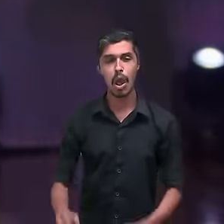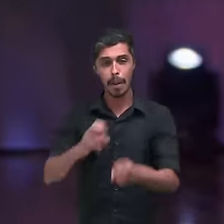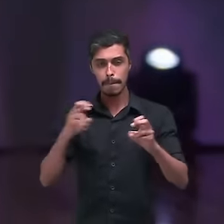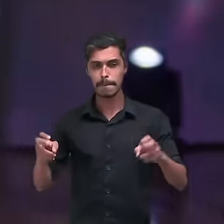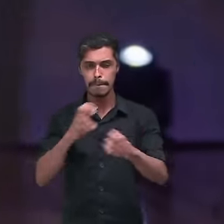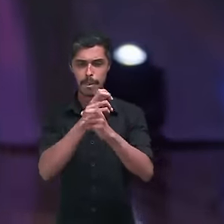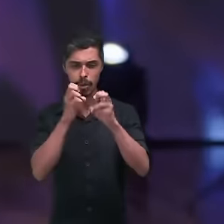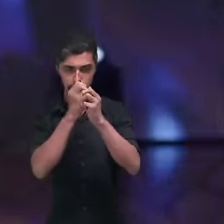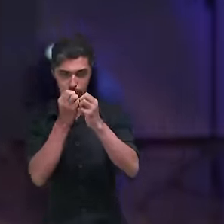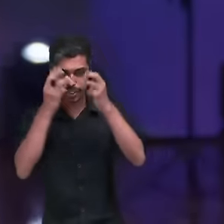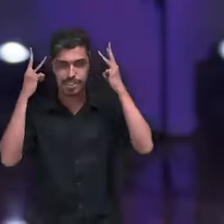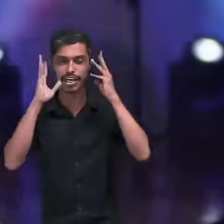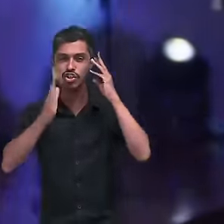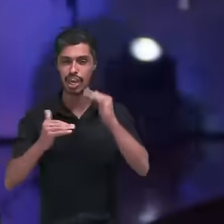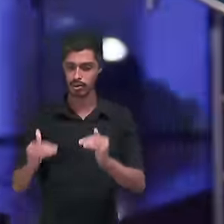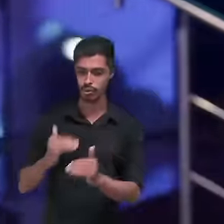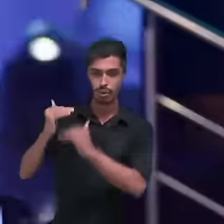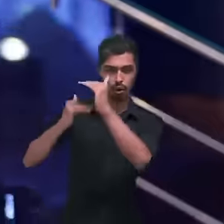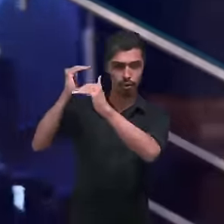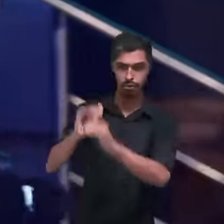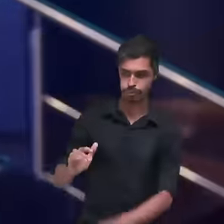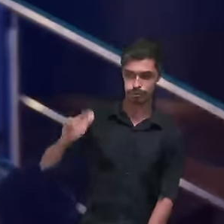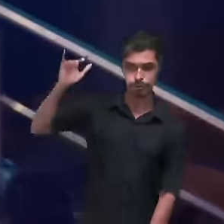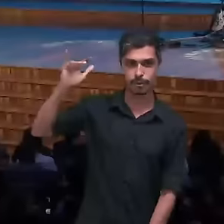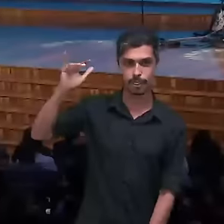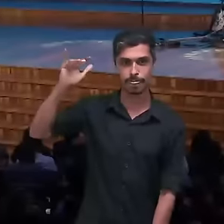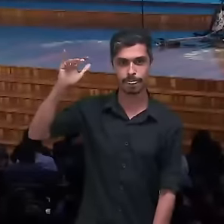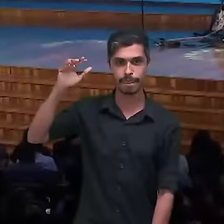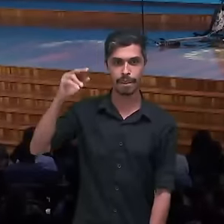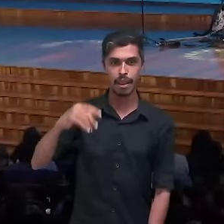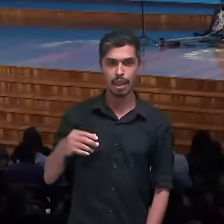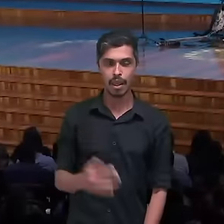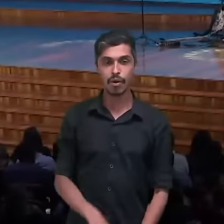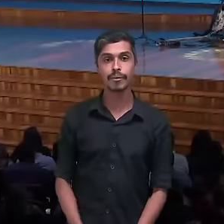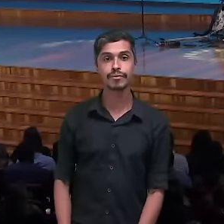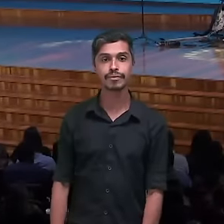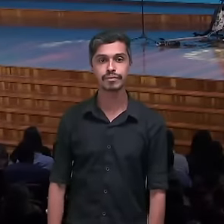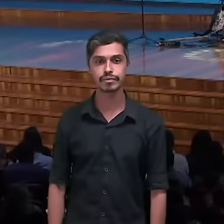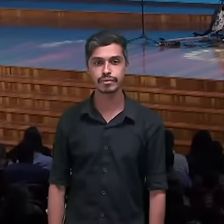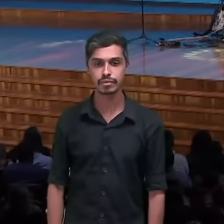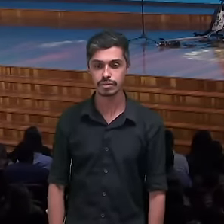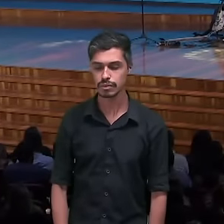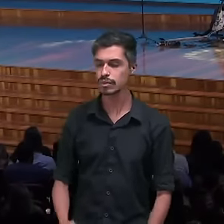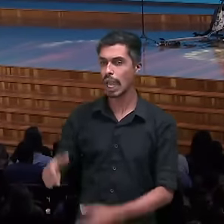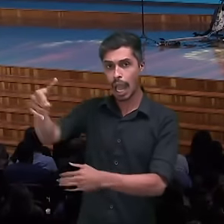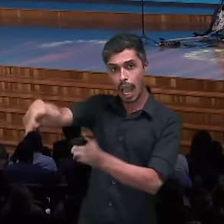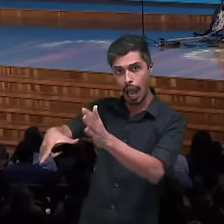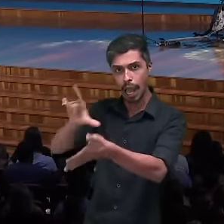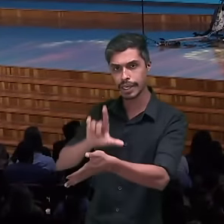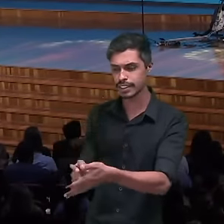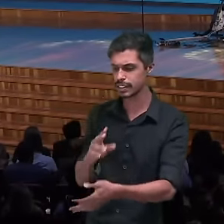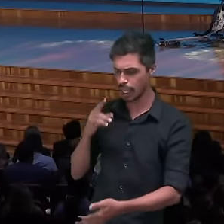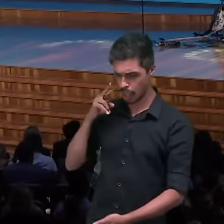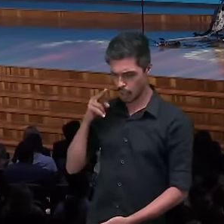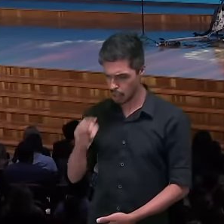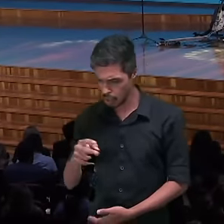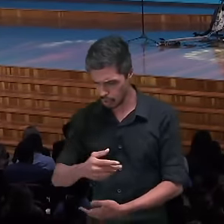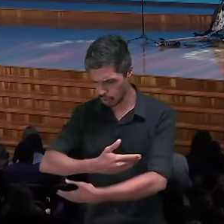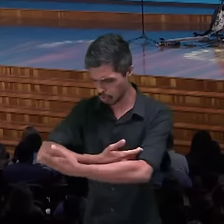Faraón. Cuando la fila de Faraón vio el menino, falou: teu nome será Moisés.